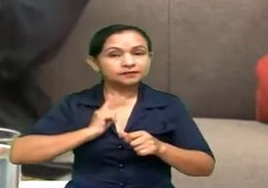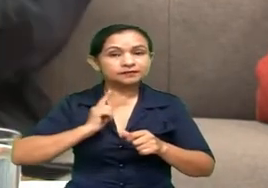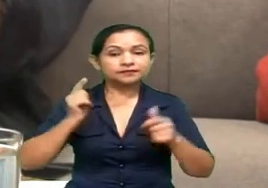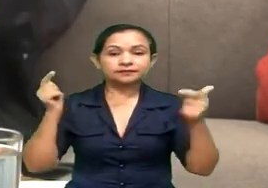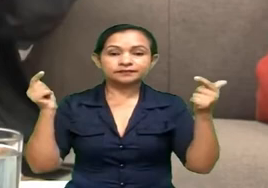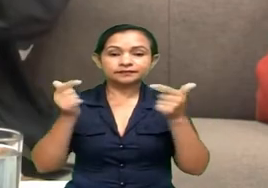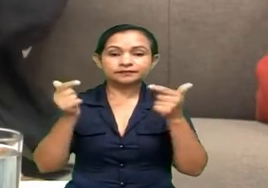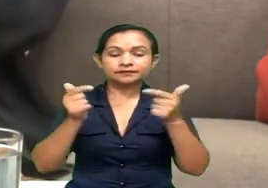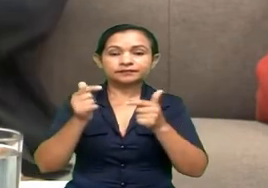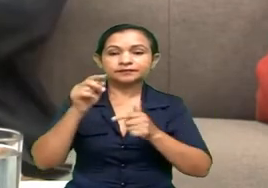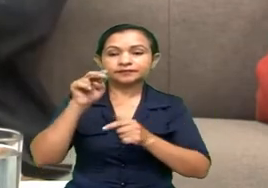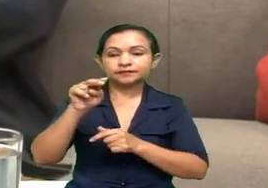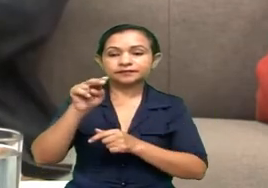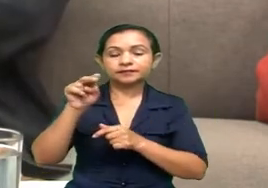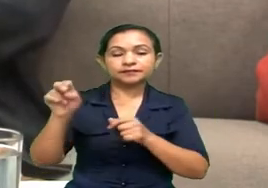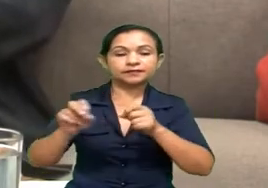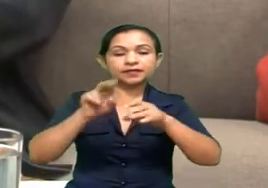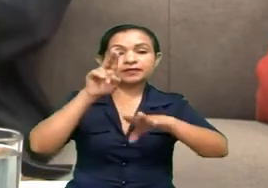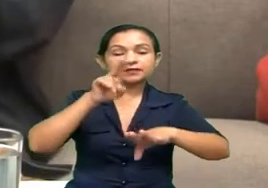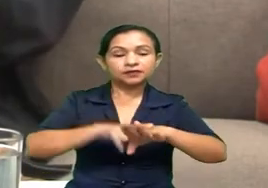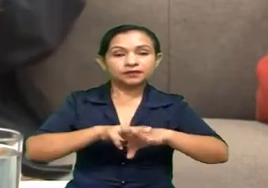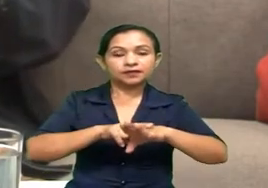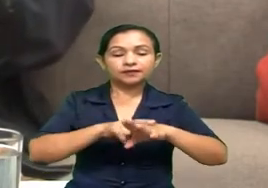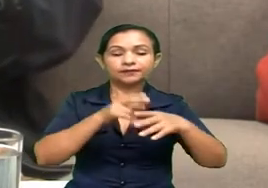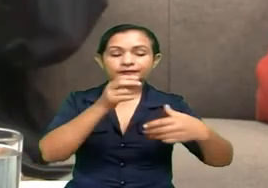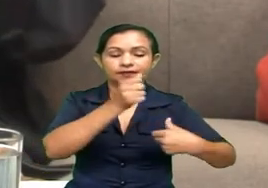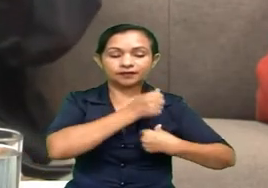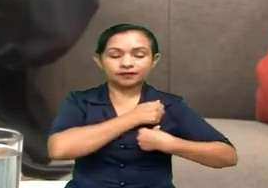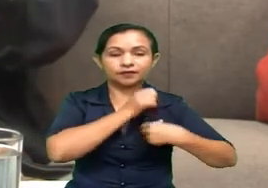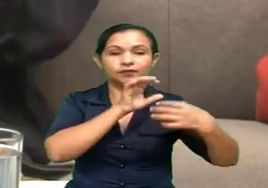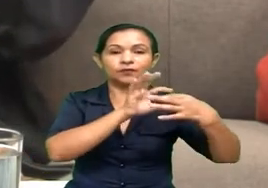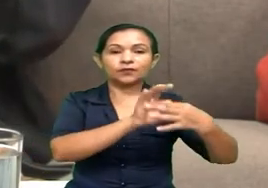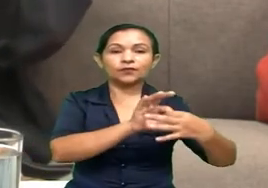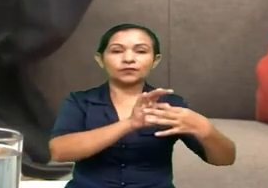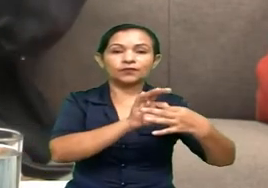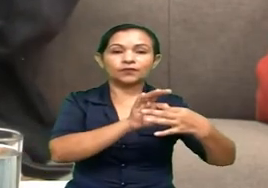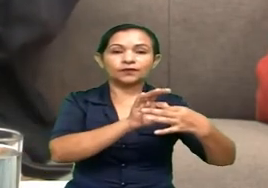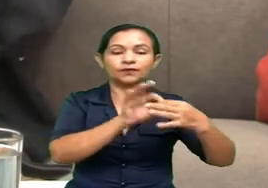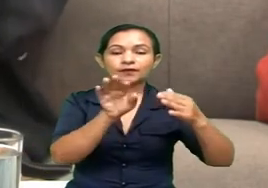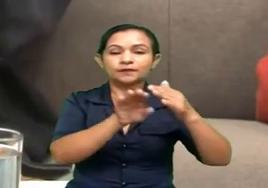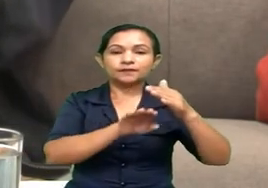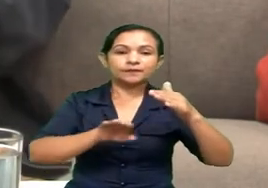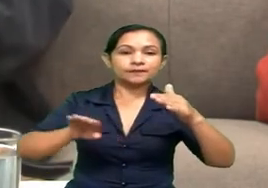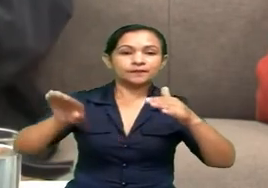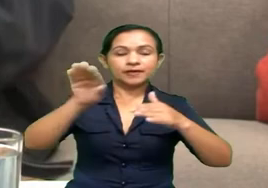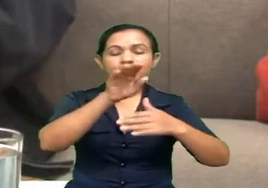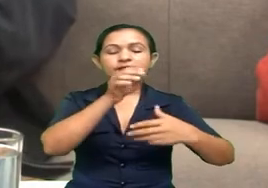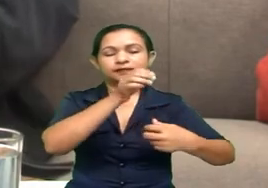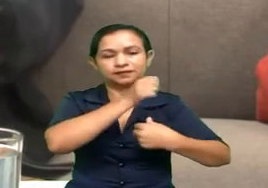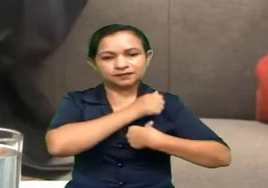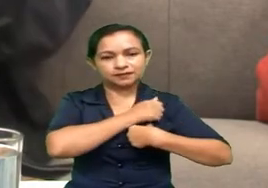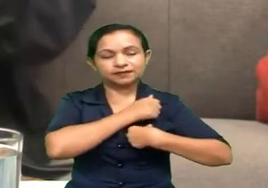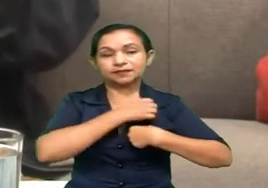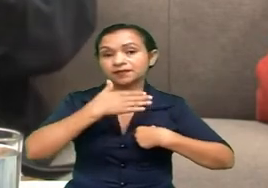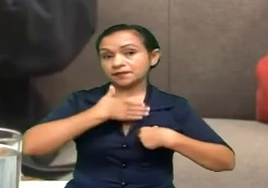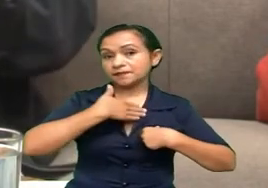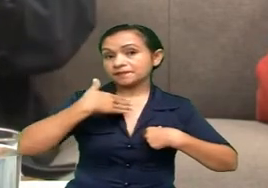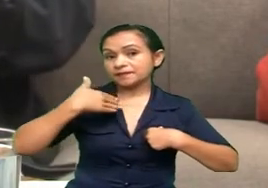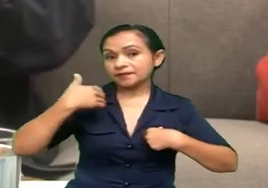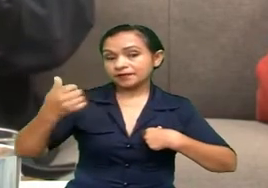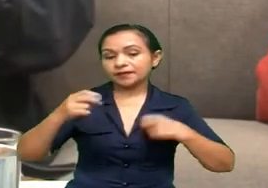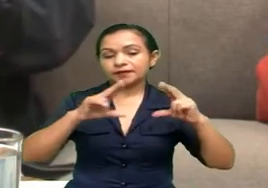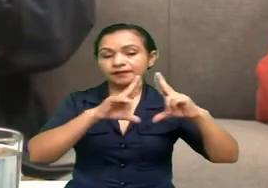guerra nacional, se unen los ejércitos y entonces se da una mayor capacidad militar en las